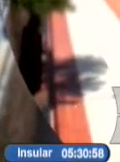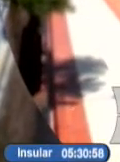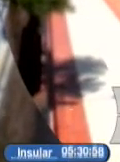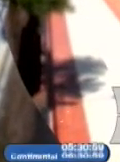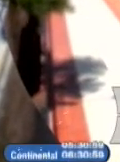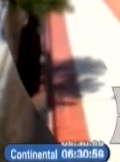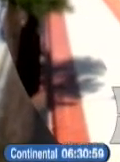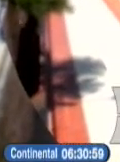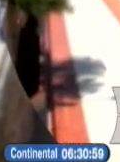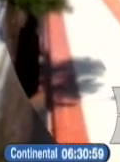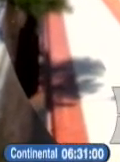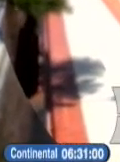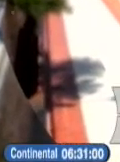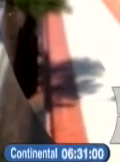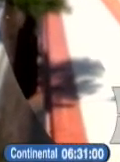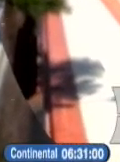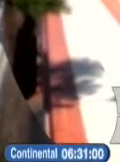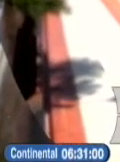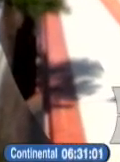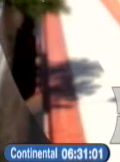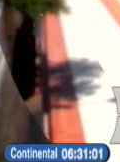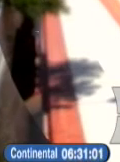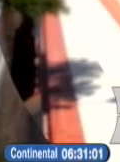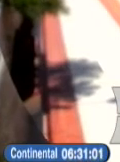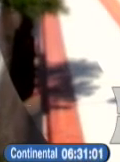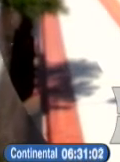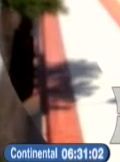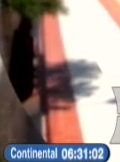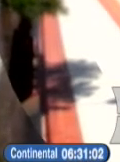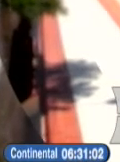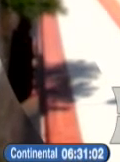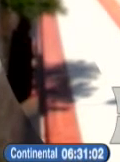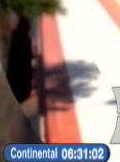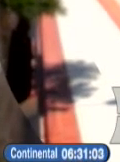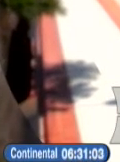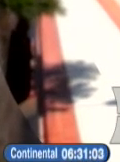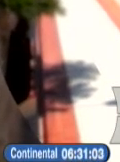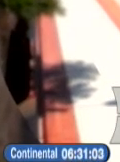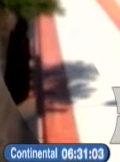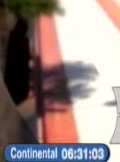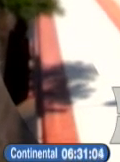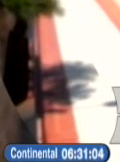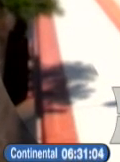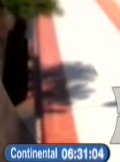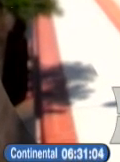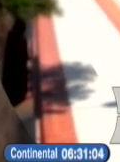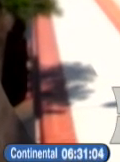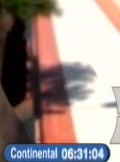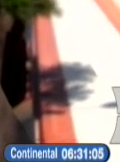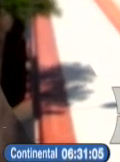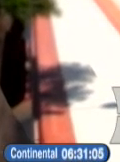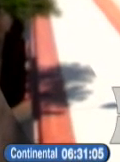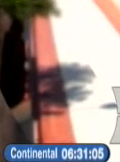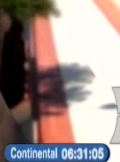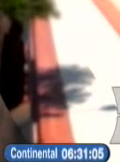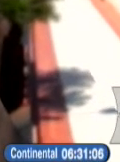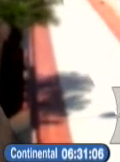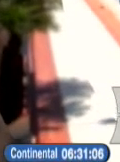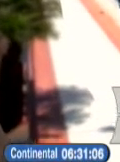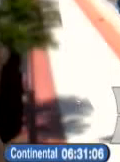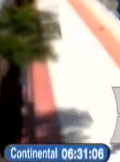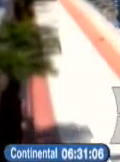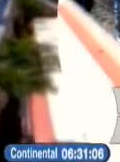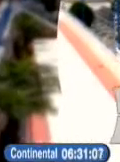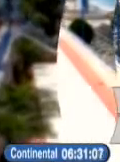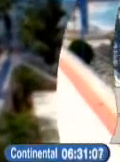El reloj marca las 6 de la mañana con 31 minutos, una hora menos en territorio insular, y como siempre comenzamos con una postal de nuestro querido